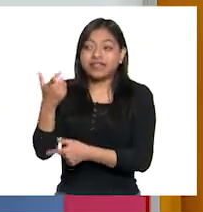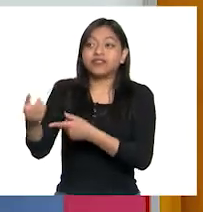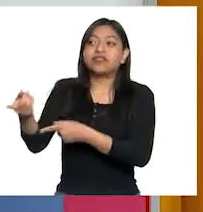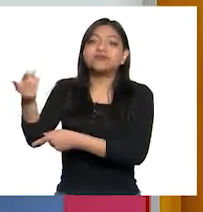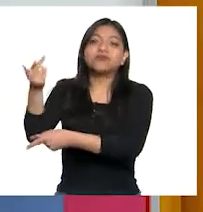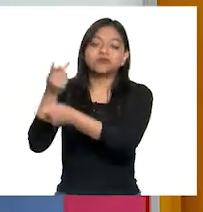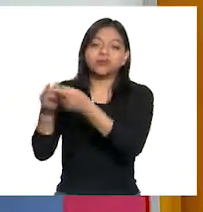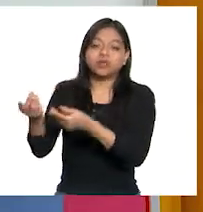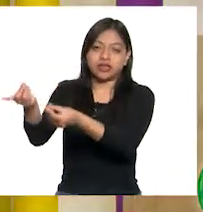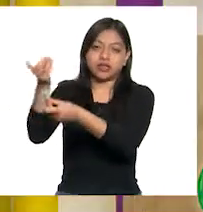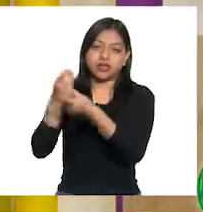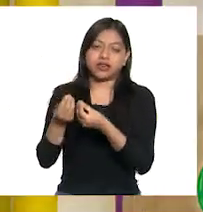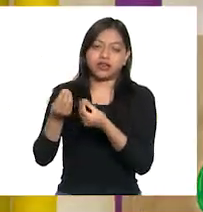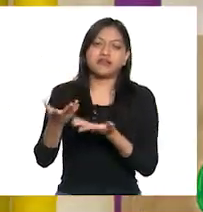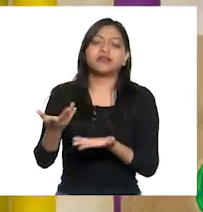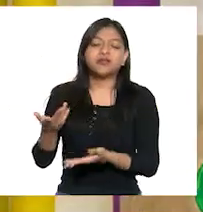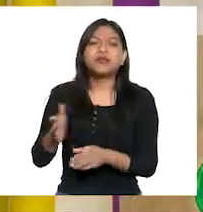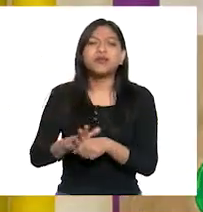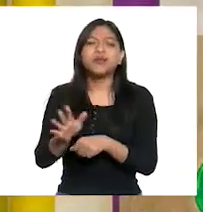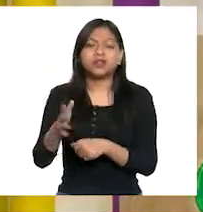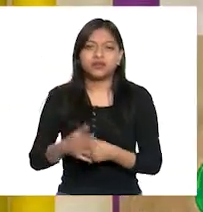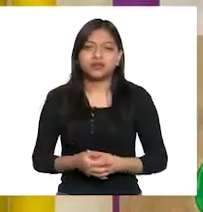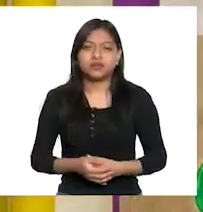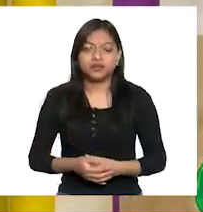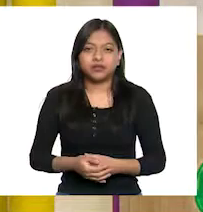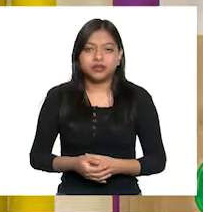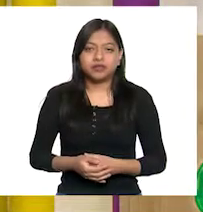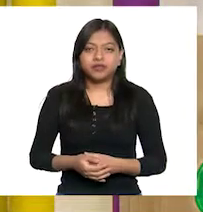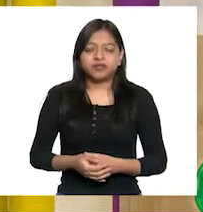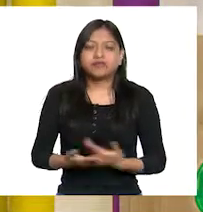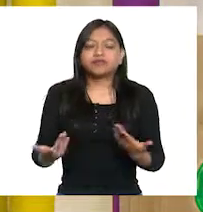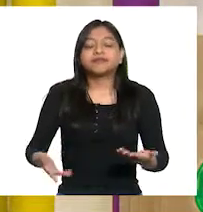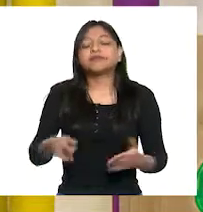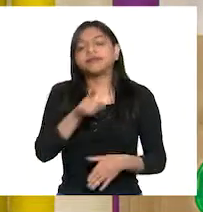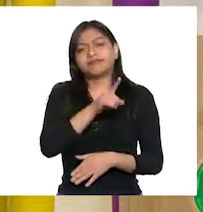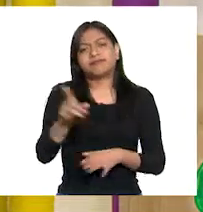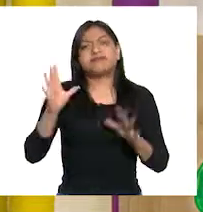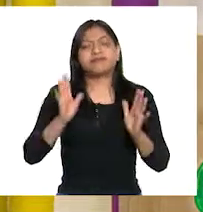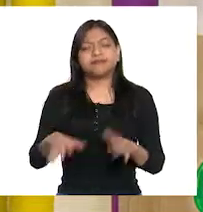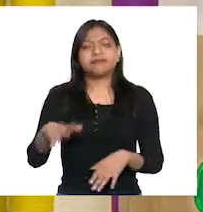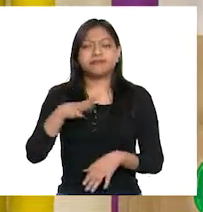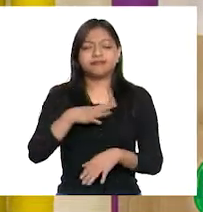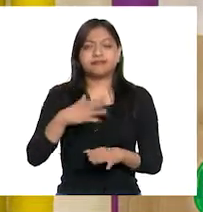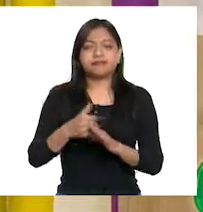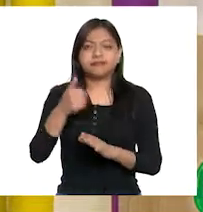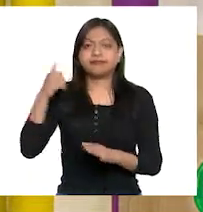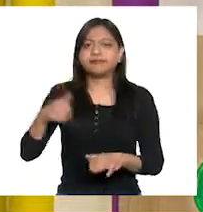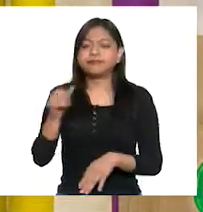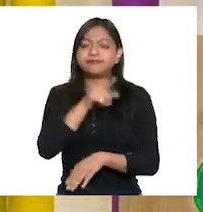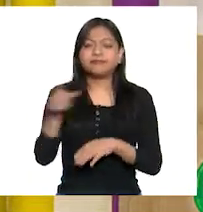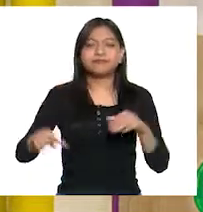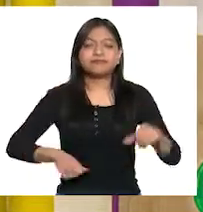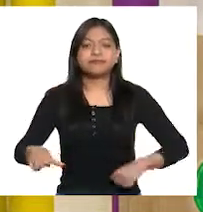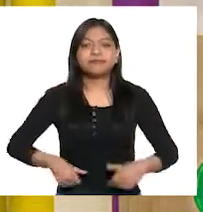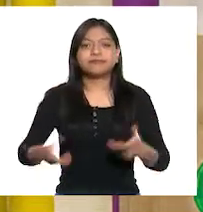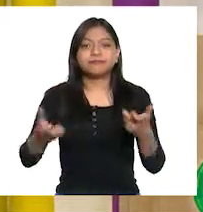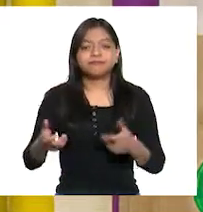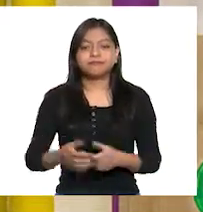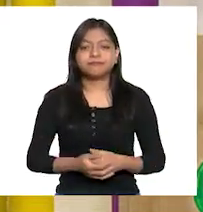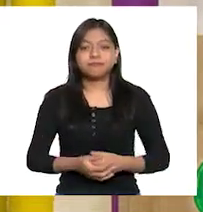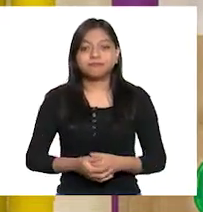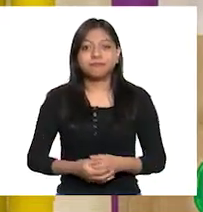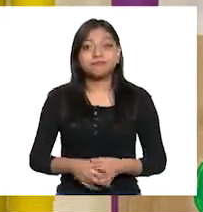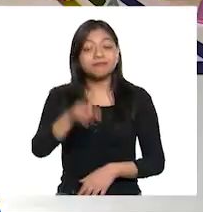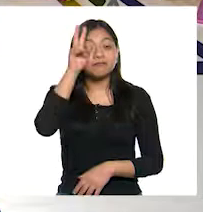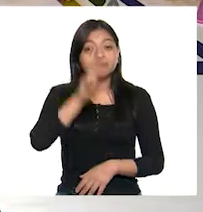nosotros ayudar, ¿verdad, Ari? Claro, ya hemos ayudado antes a algunas niñas y niños, así que también lo podemos hacer contigo.